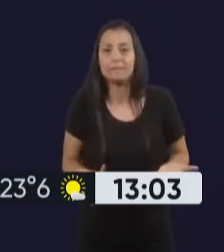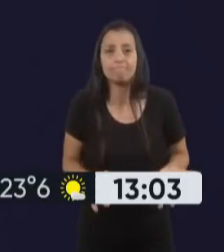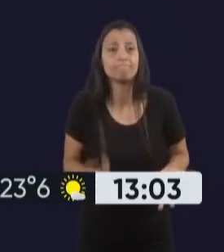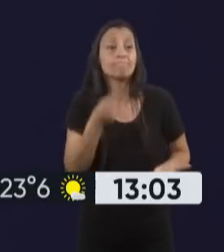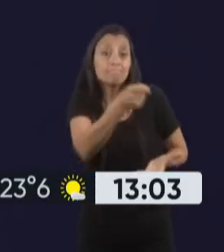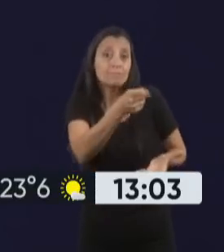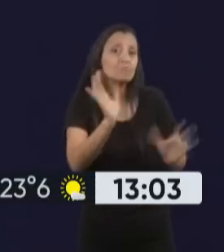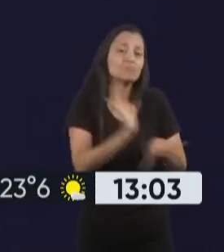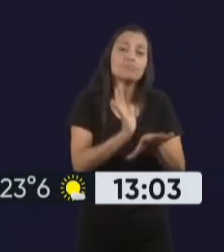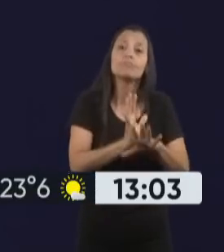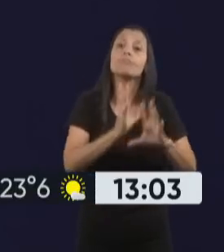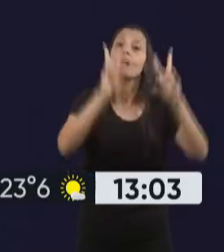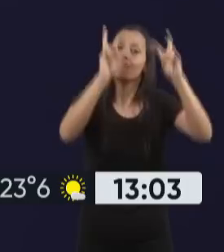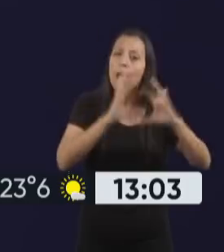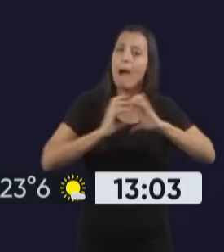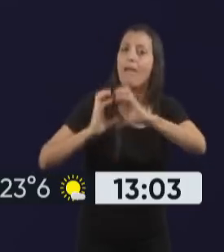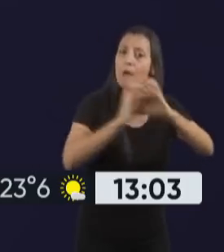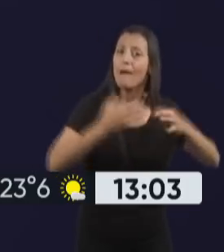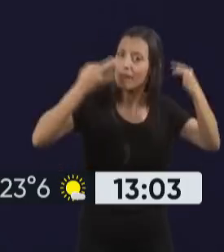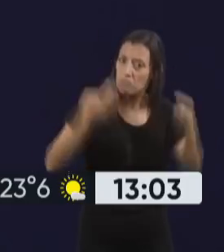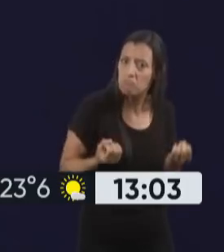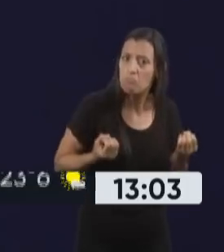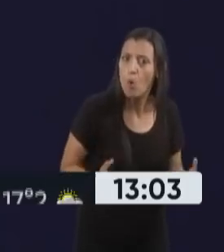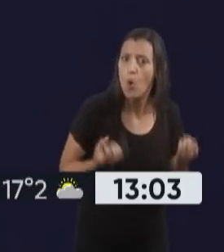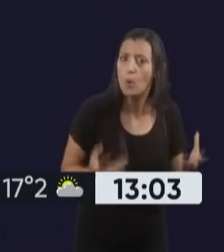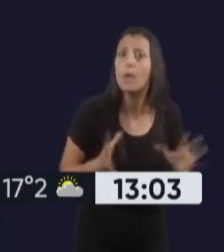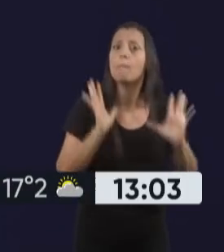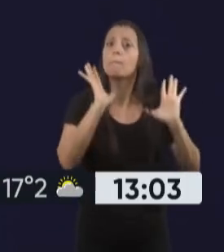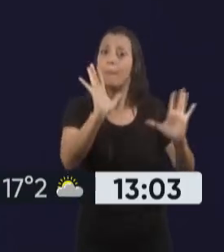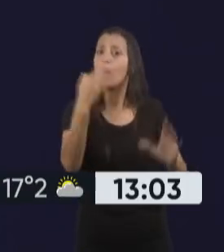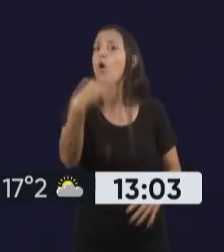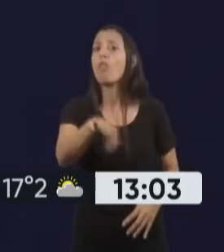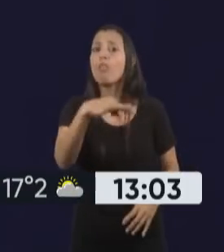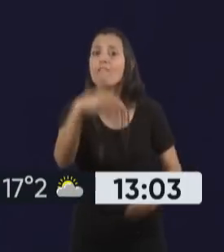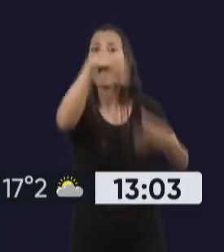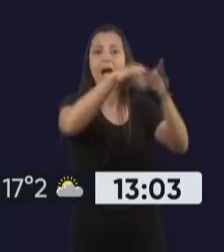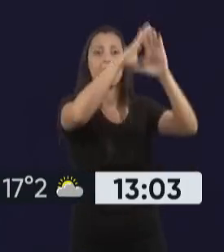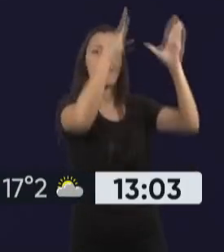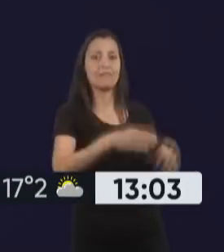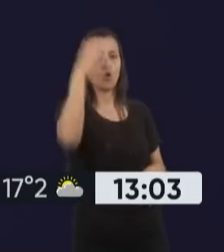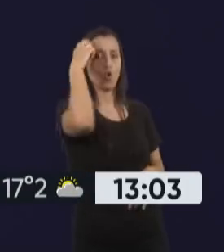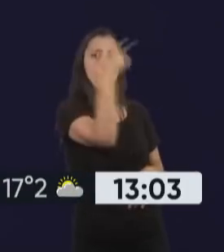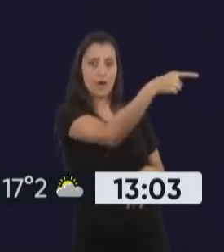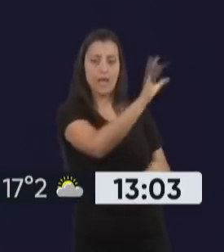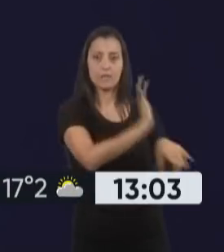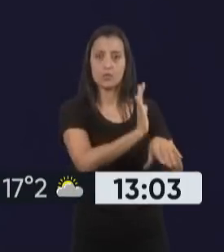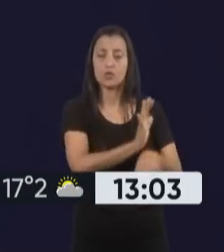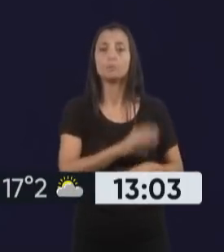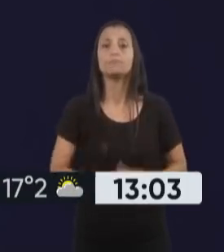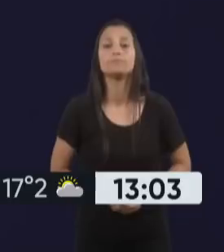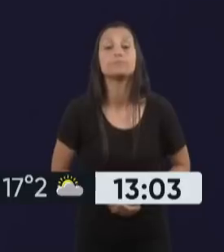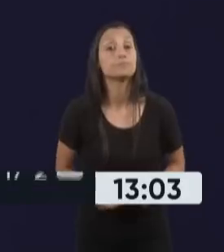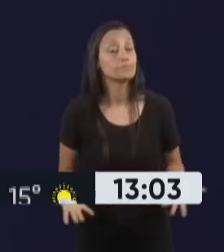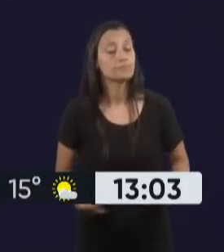una discusión genuina que entendemos que debe darse y que esa discusión debe darse en el